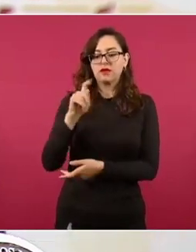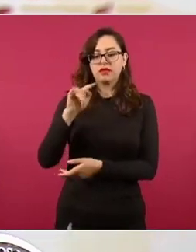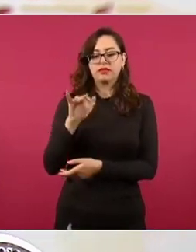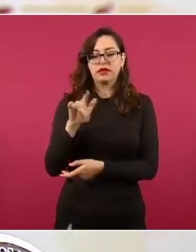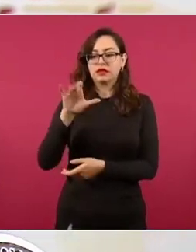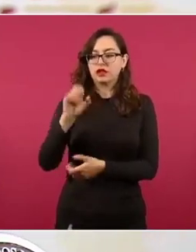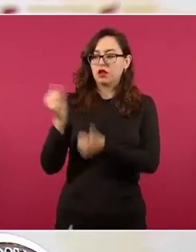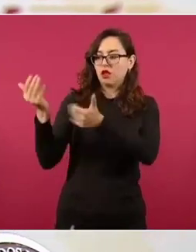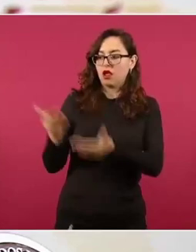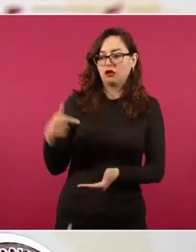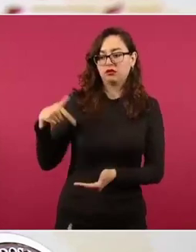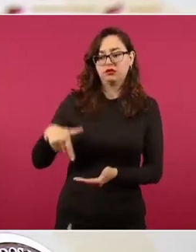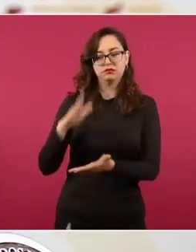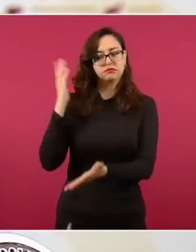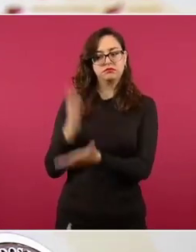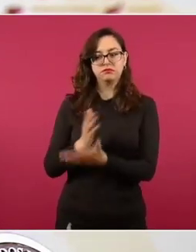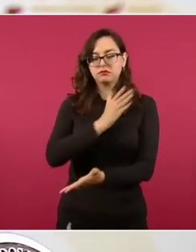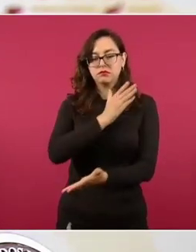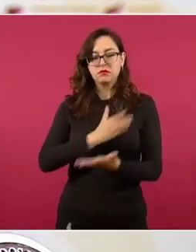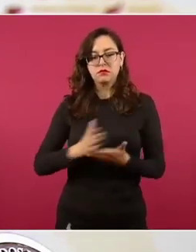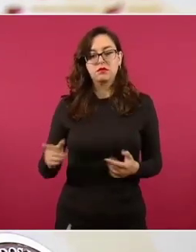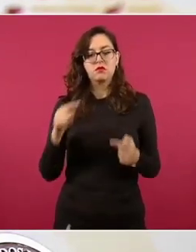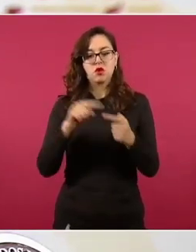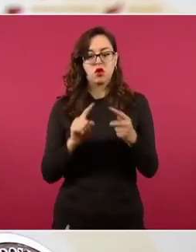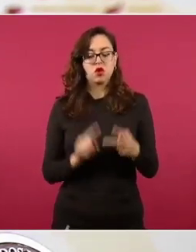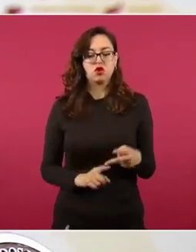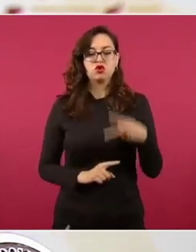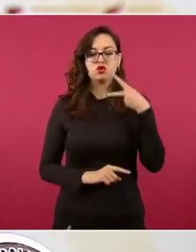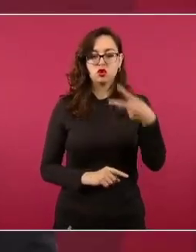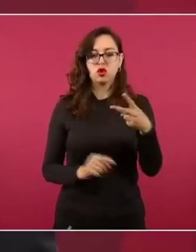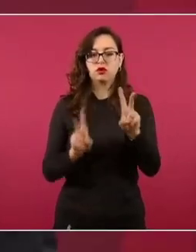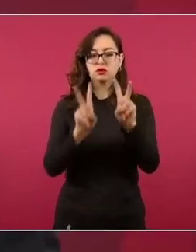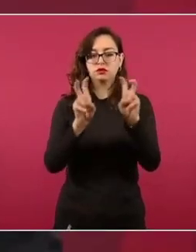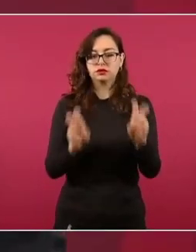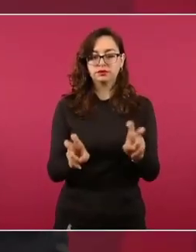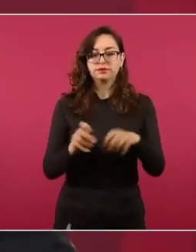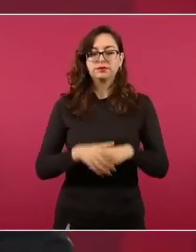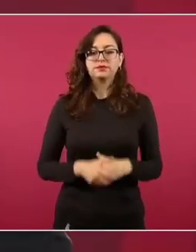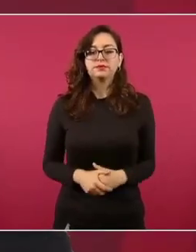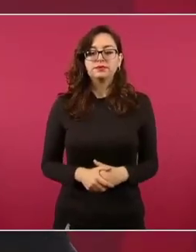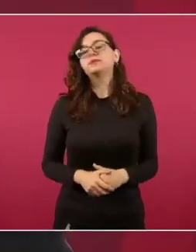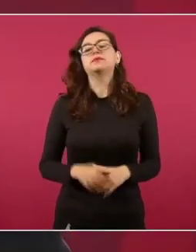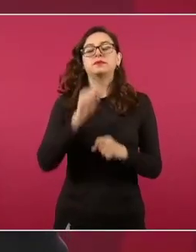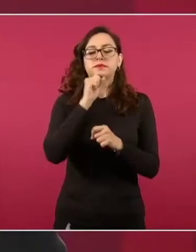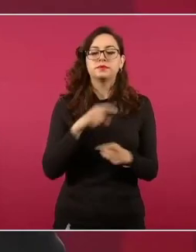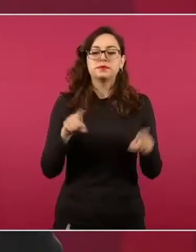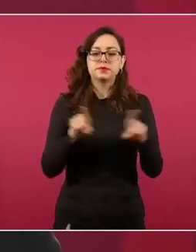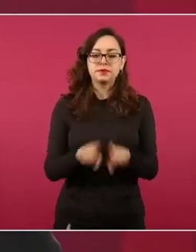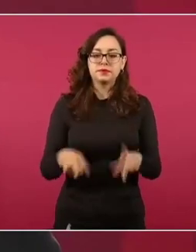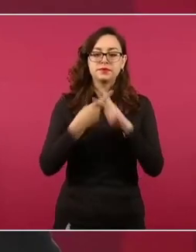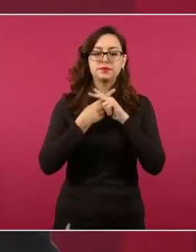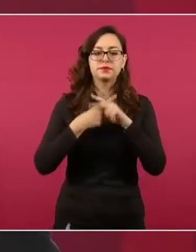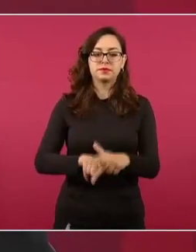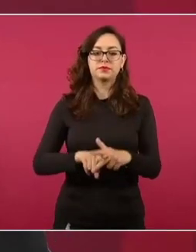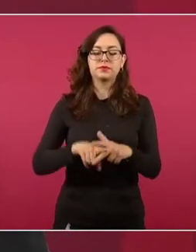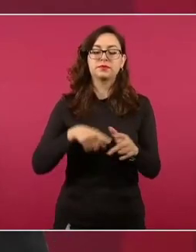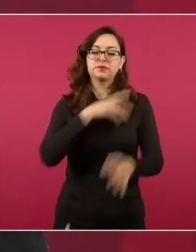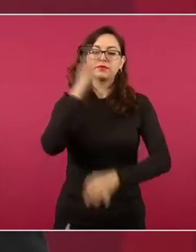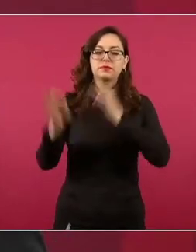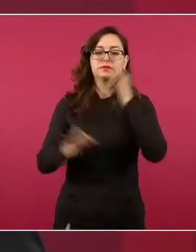Esas dos cosas están fijadas ahí. Se va a lanzar la campaña más grande sin precedentes de